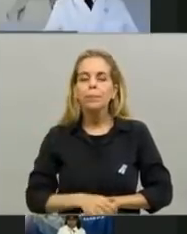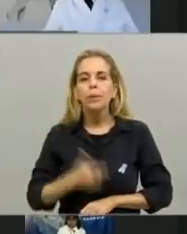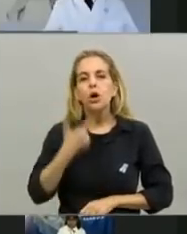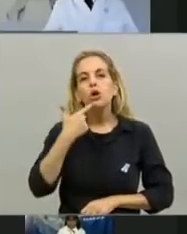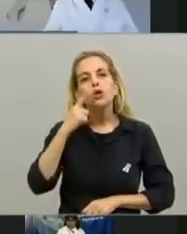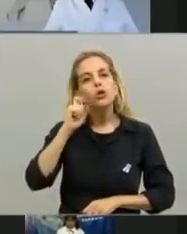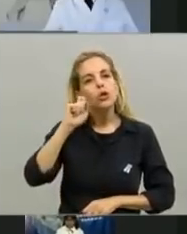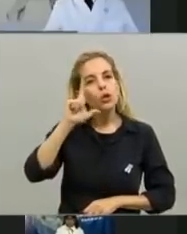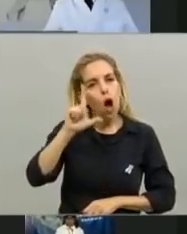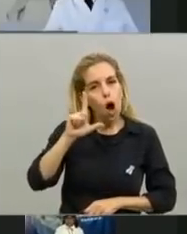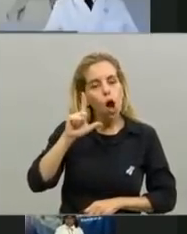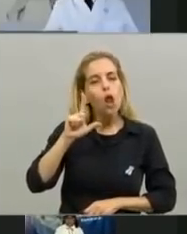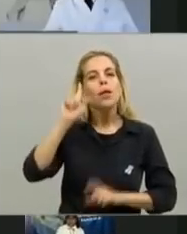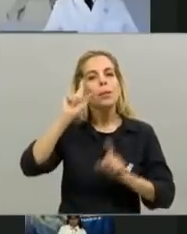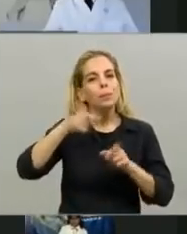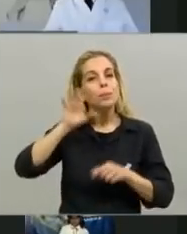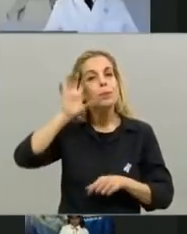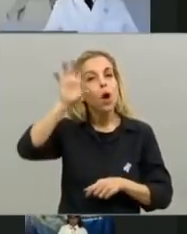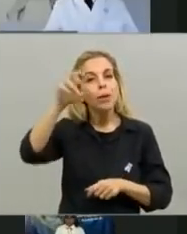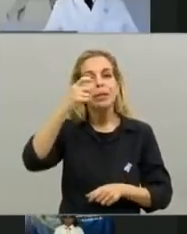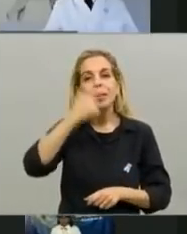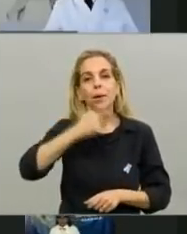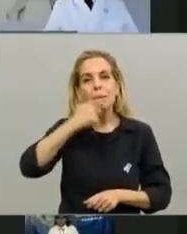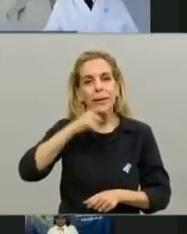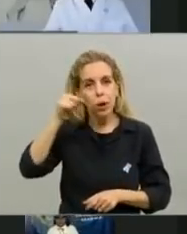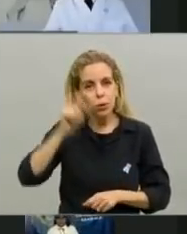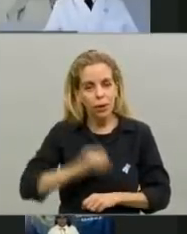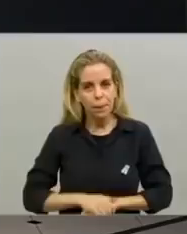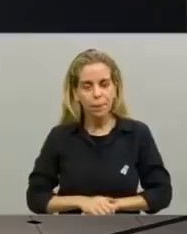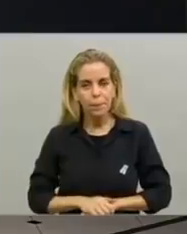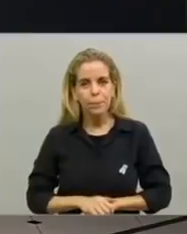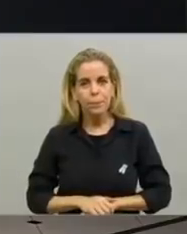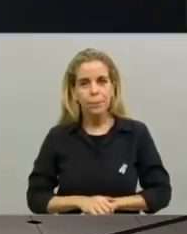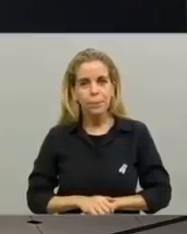Sol Terranova Jiménez, de Mendoza.